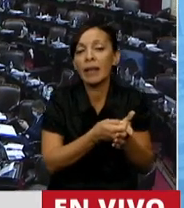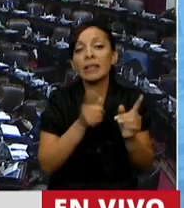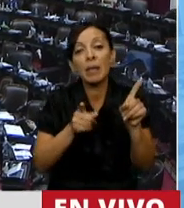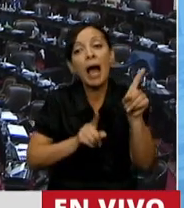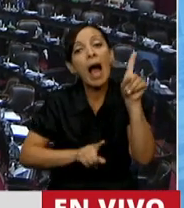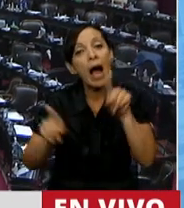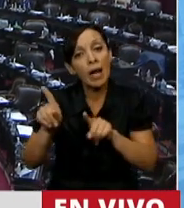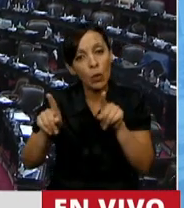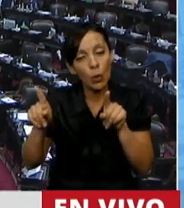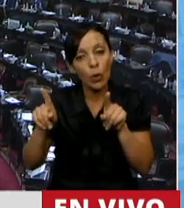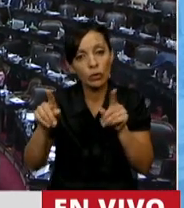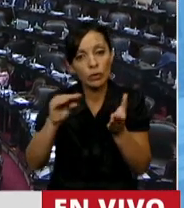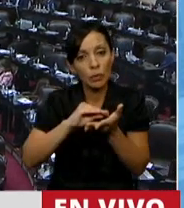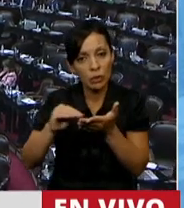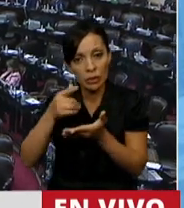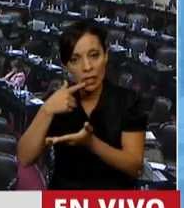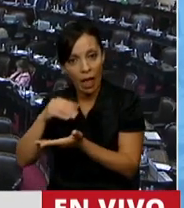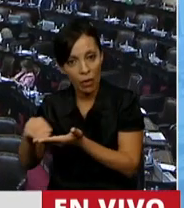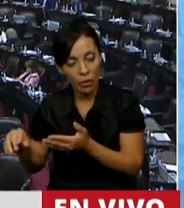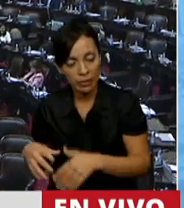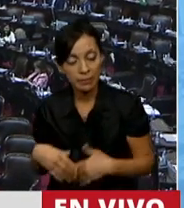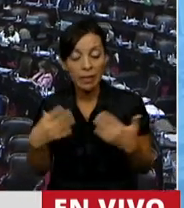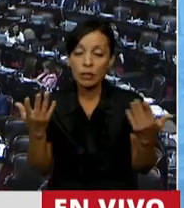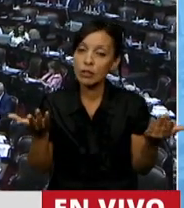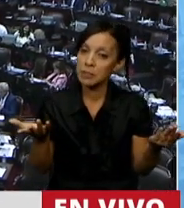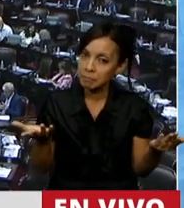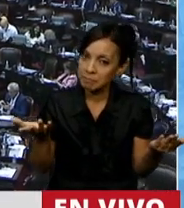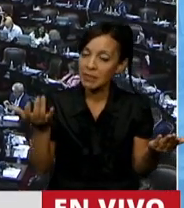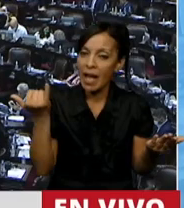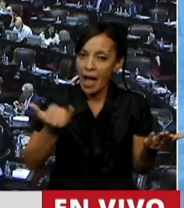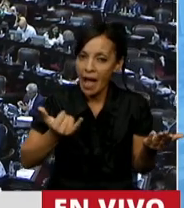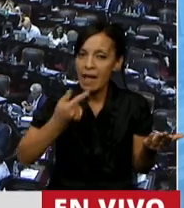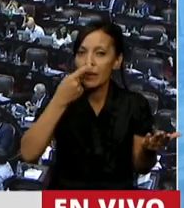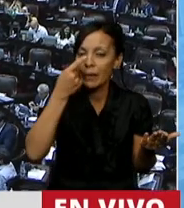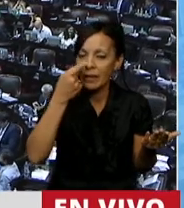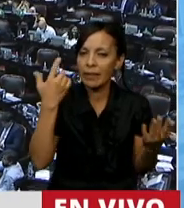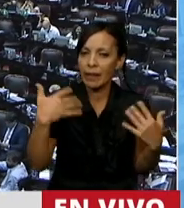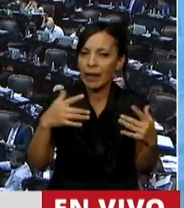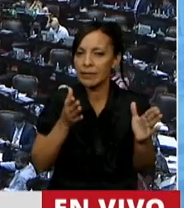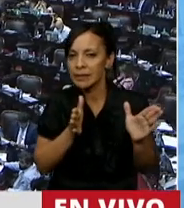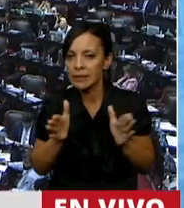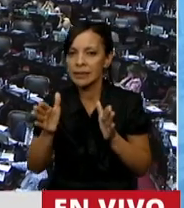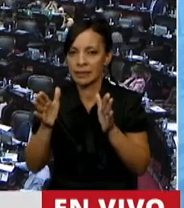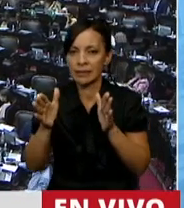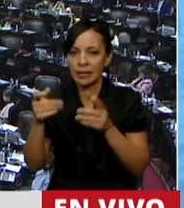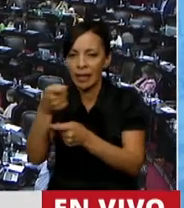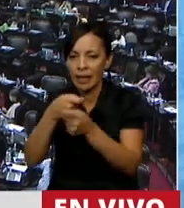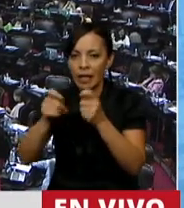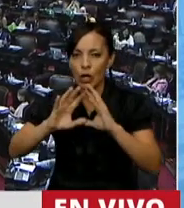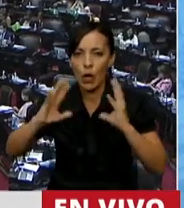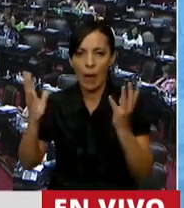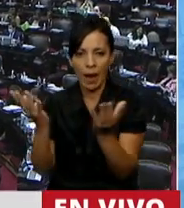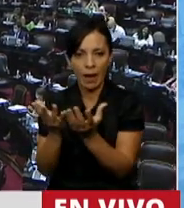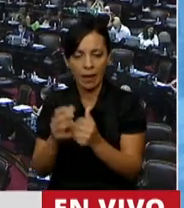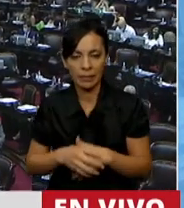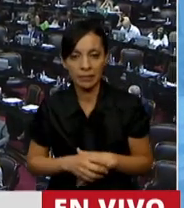legisladores. Entonces, acá hay, evidentemente, hay un interés que es de tipo globalista, no solamente en